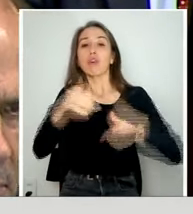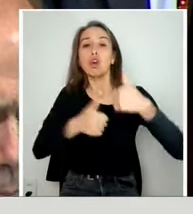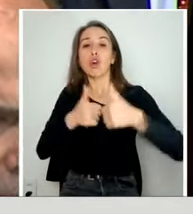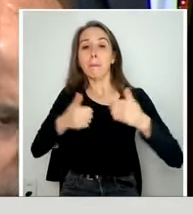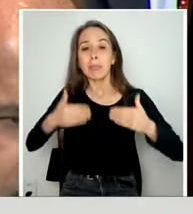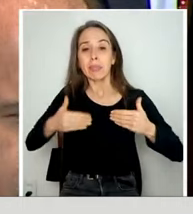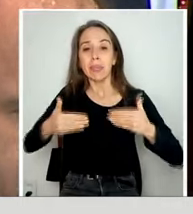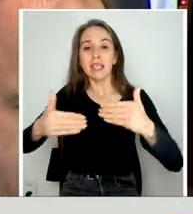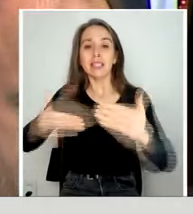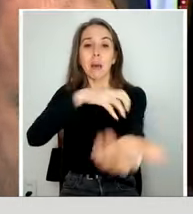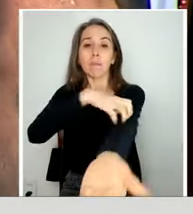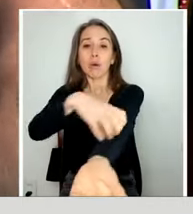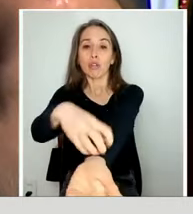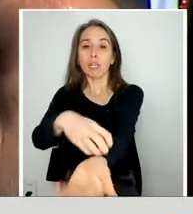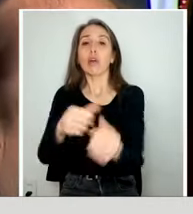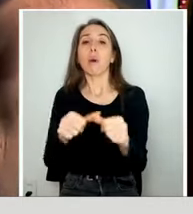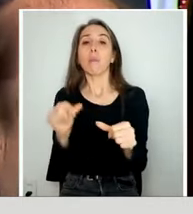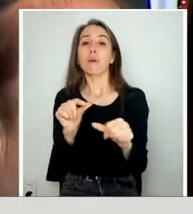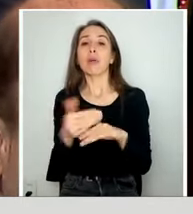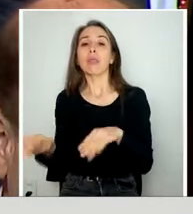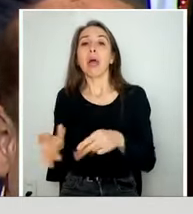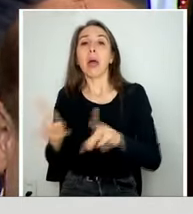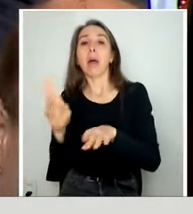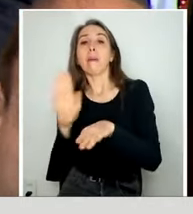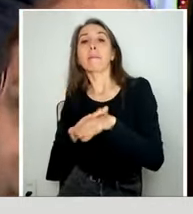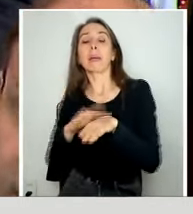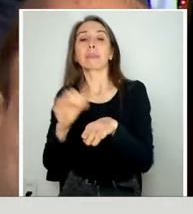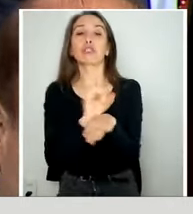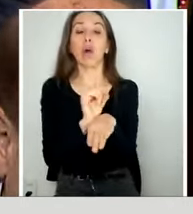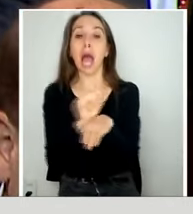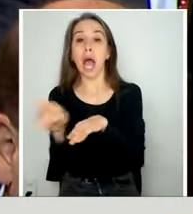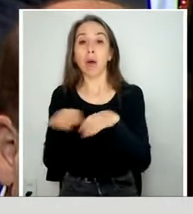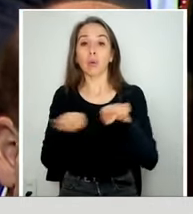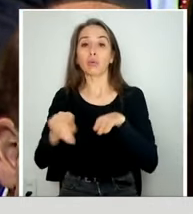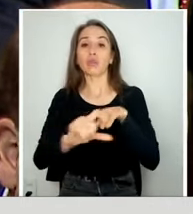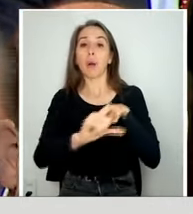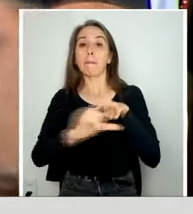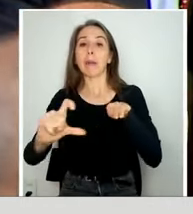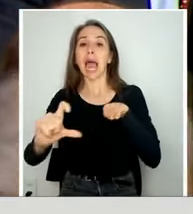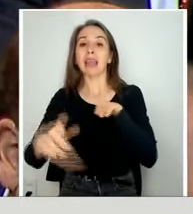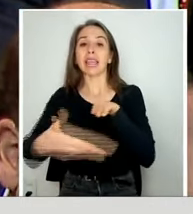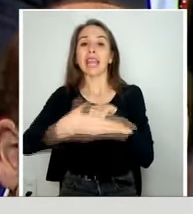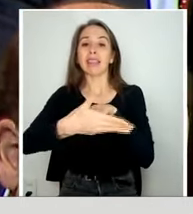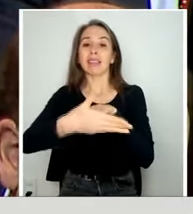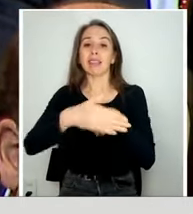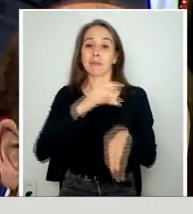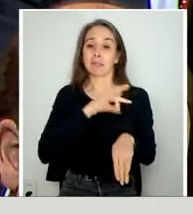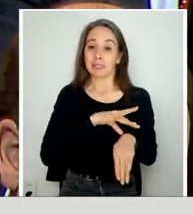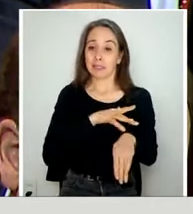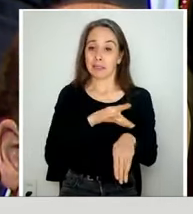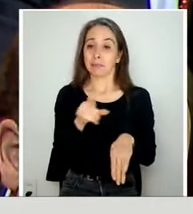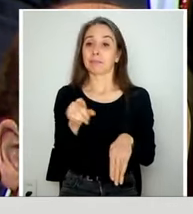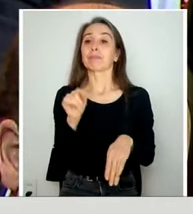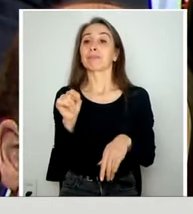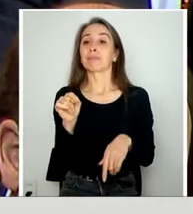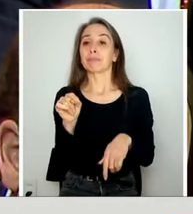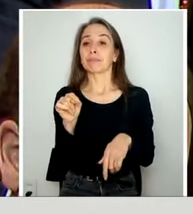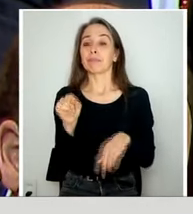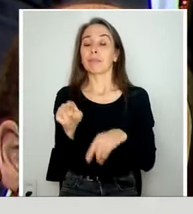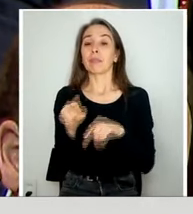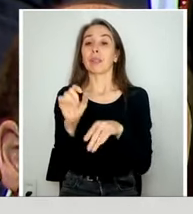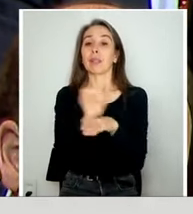excepcional y temporal los respectivos permisos de circulación y placas patentes señor presidente este Rally mundial